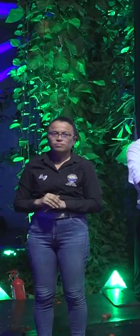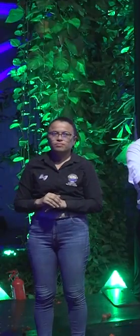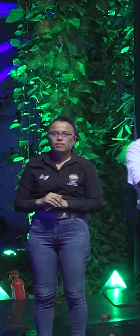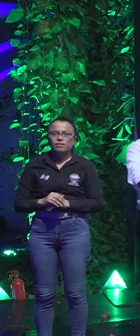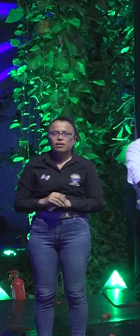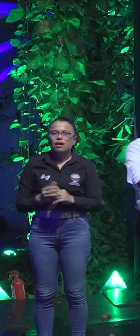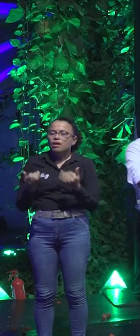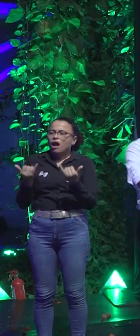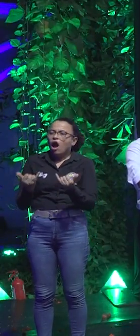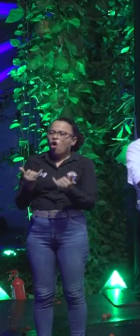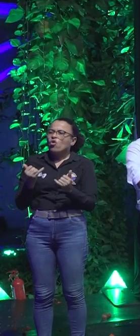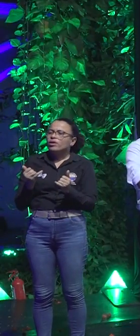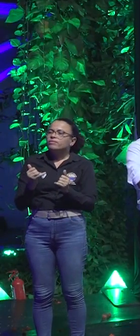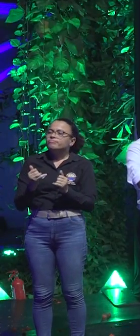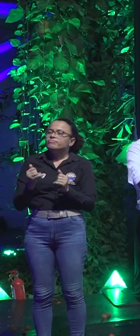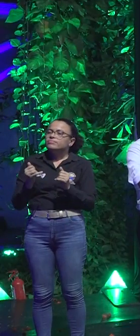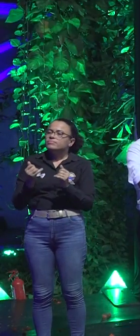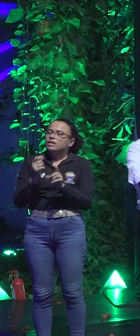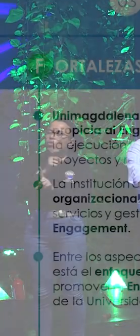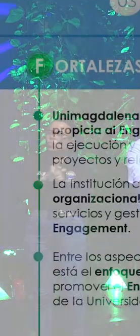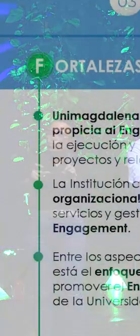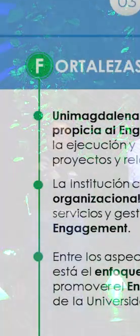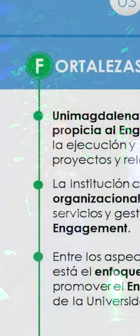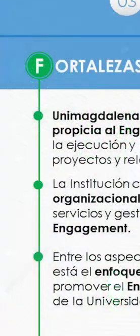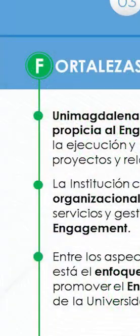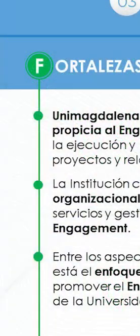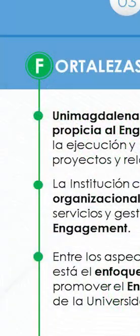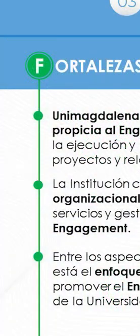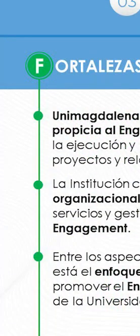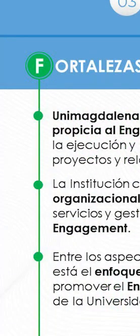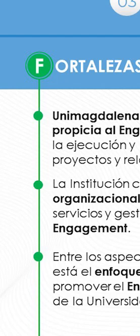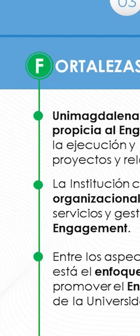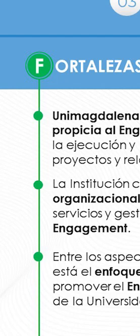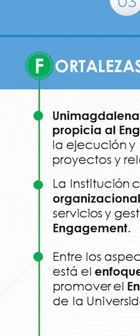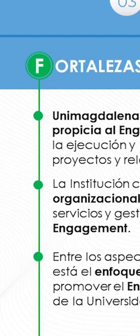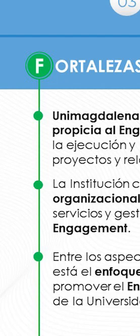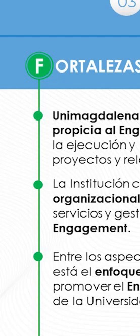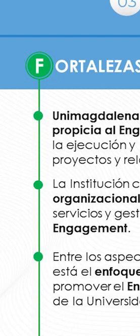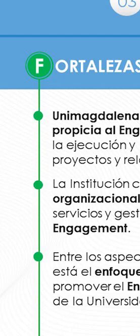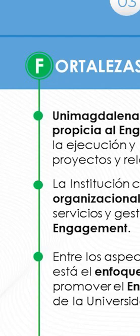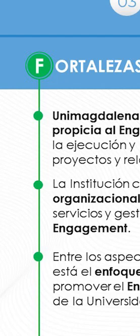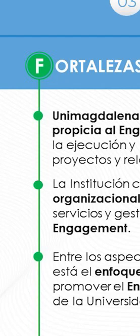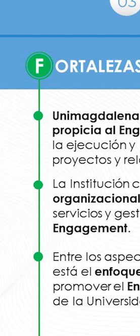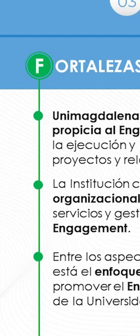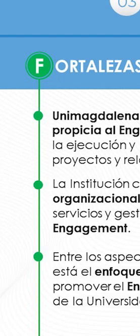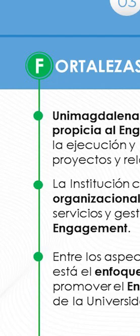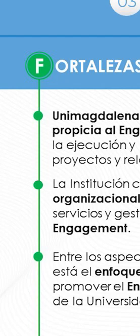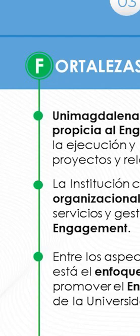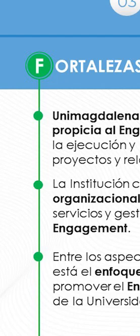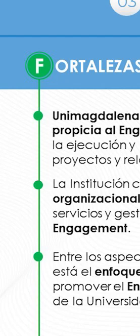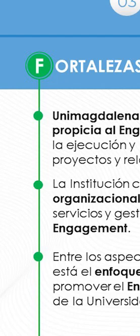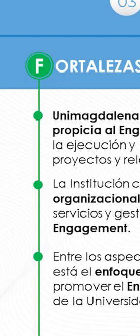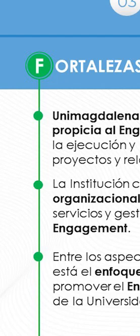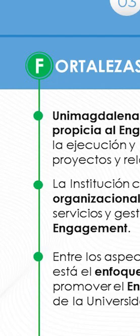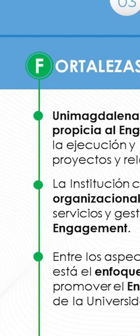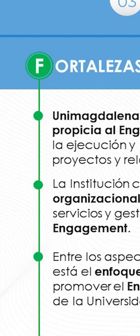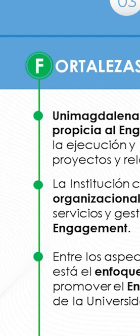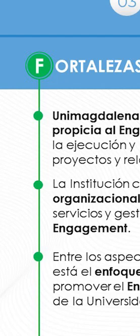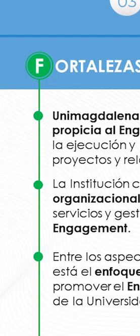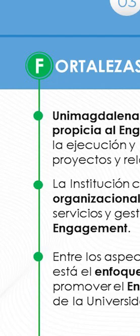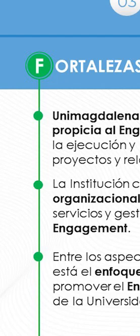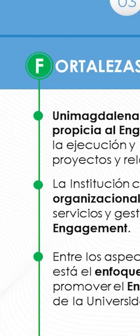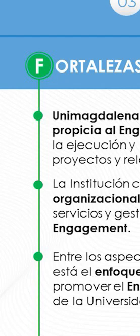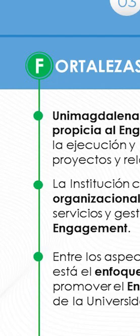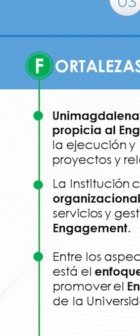Hay una cultura propia, propicia al engagement. Hay voluntariado, hay proyectos, la gente se compromete. Hay una estructura organizacional